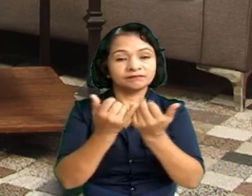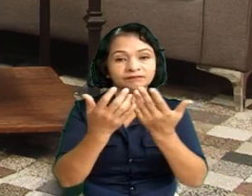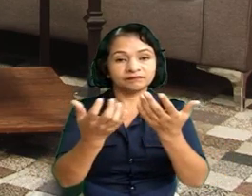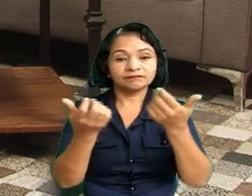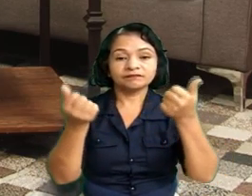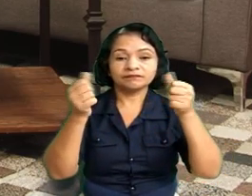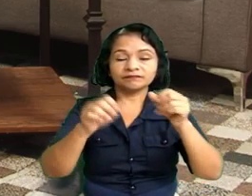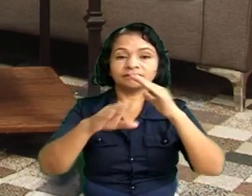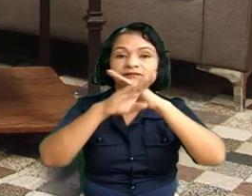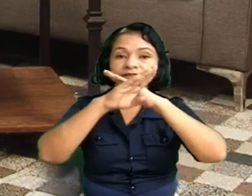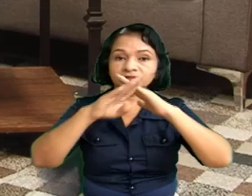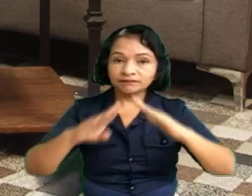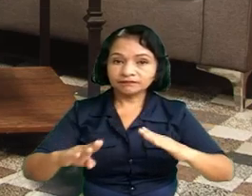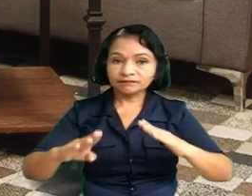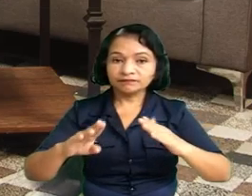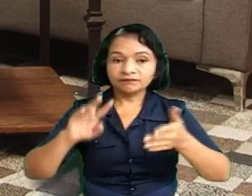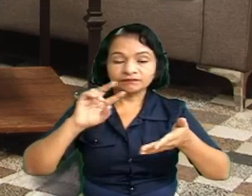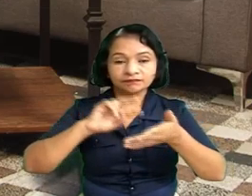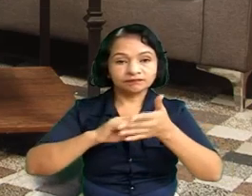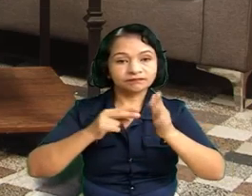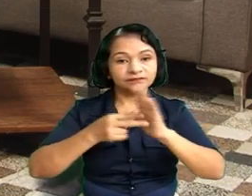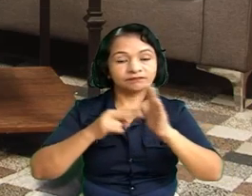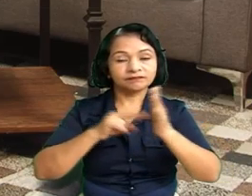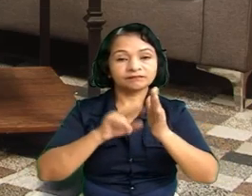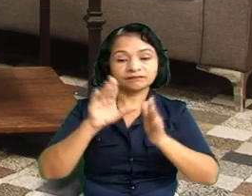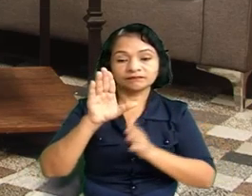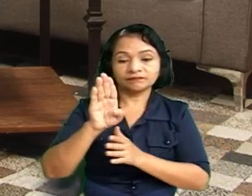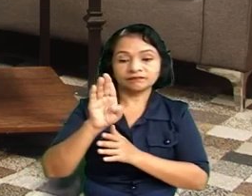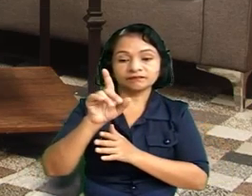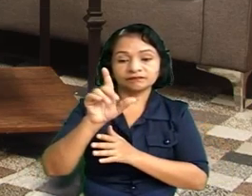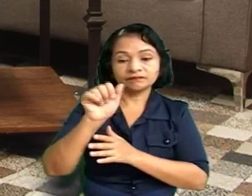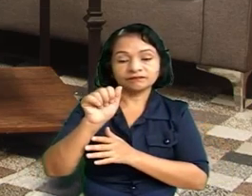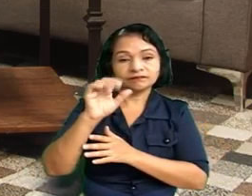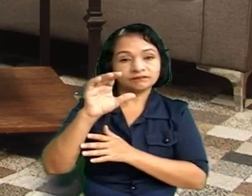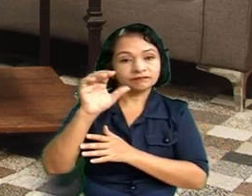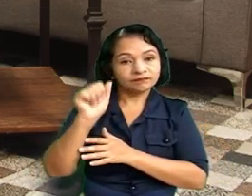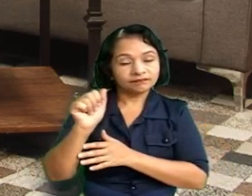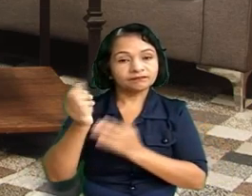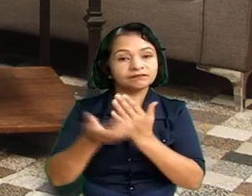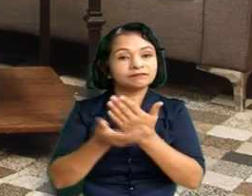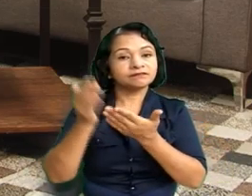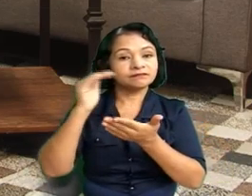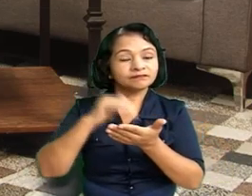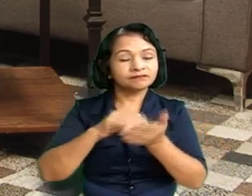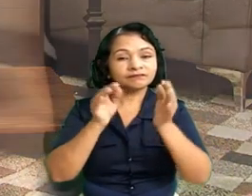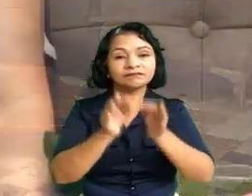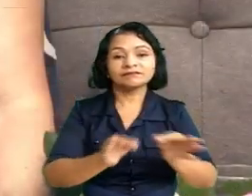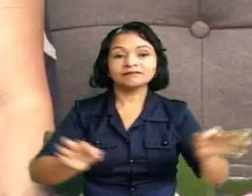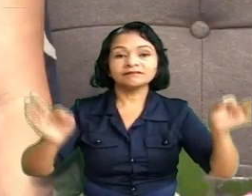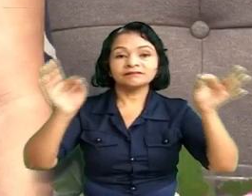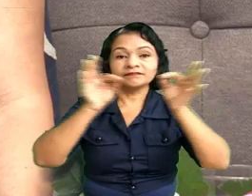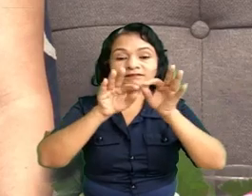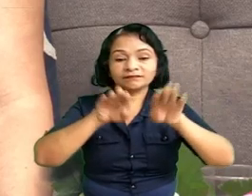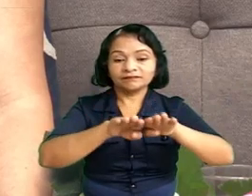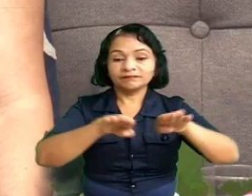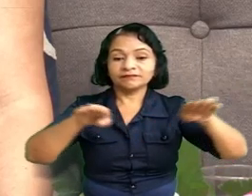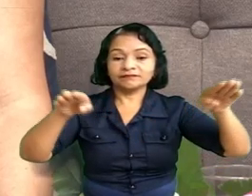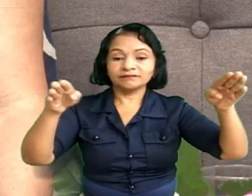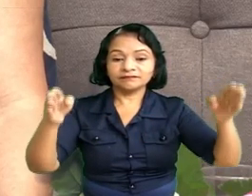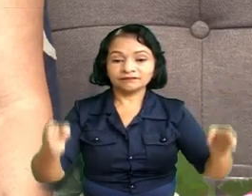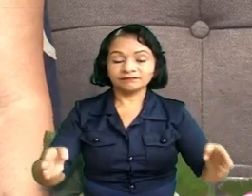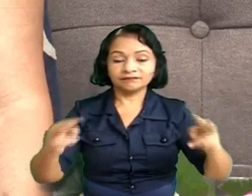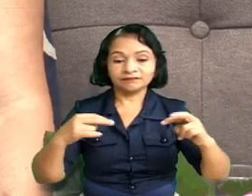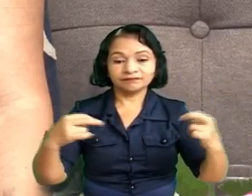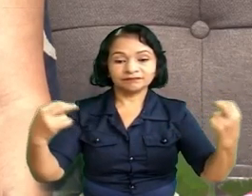establecer la paz. Y en ese sentido, Blanquita Arauz, una vez más, un eje muy importante en las mesas de negociación en principio